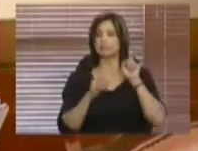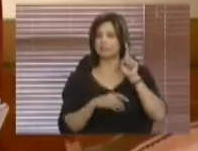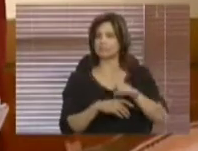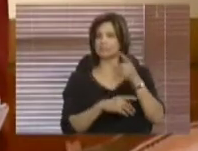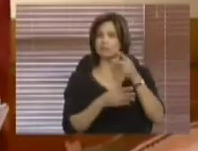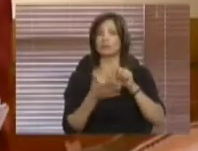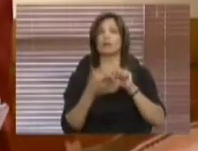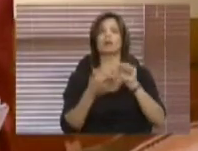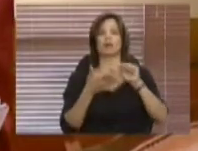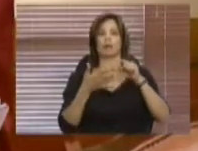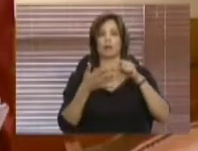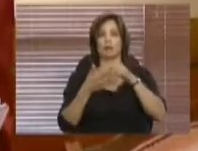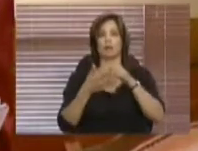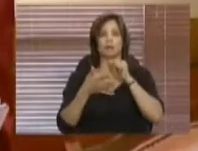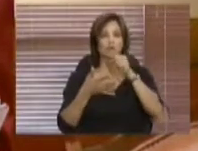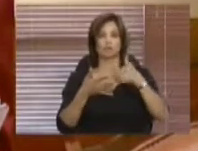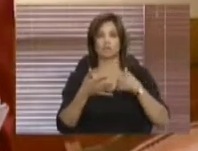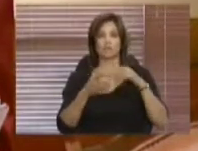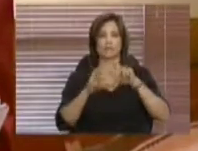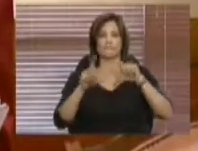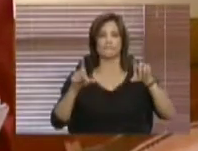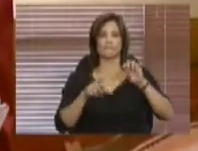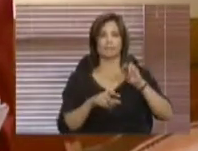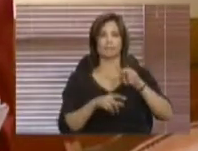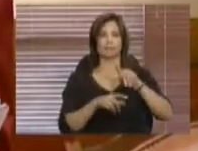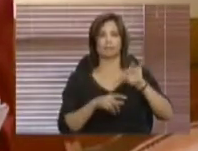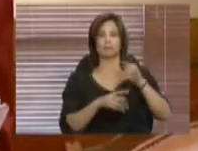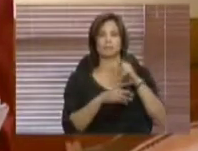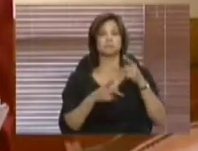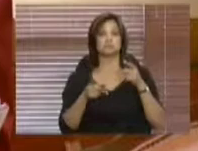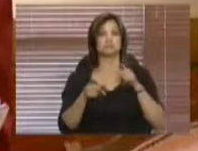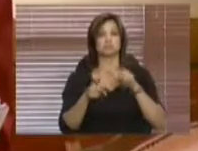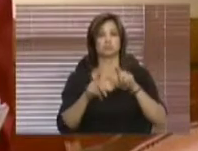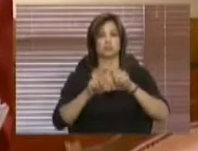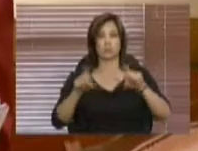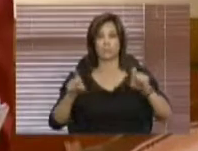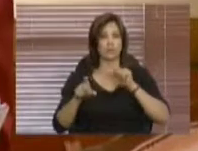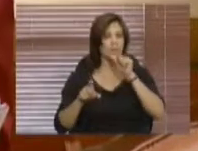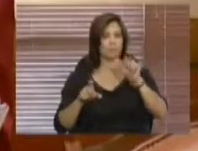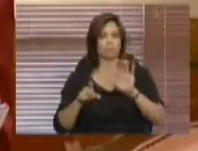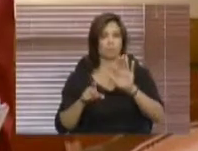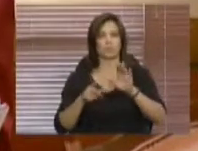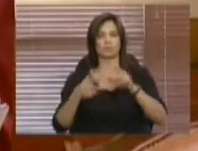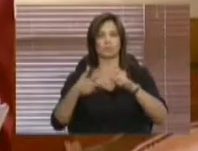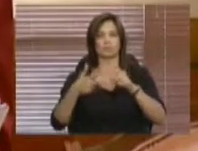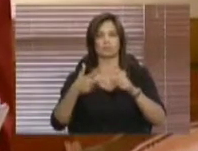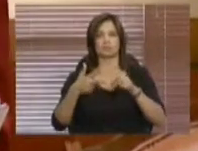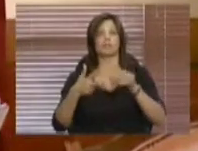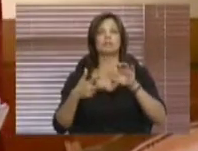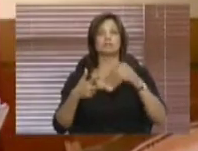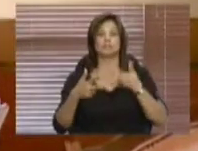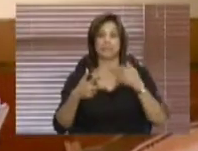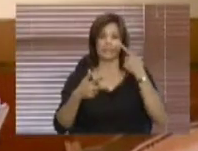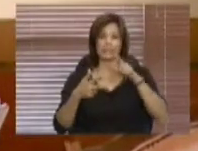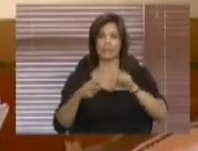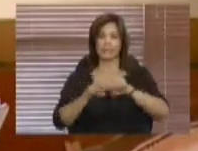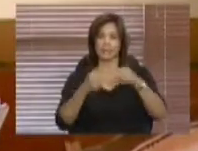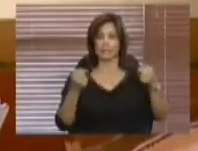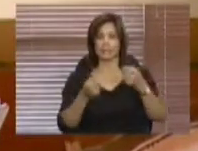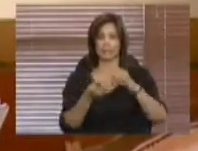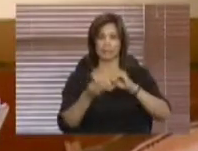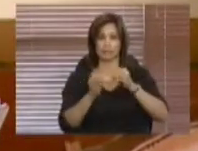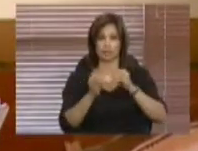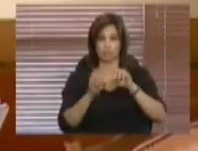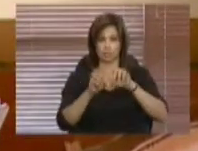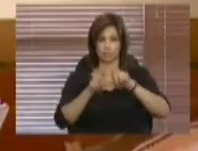A. Si no tiene matrícula. B. Si transita con una placa que no le pertenezca. C. Si tiene alterado o borrado el